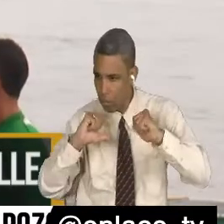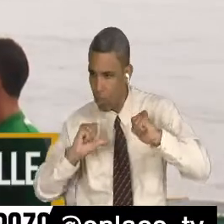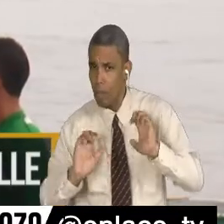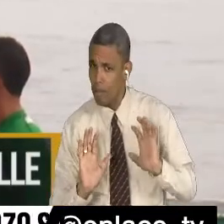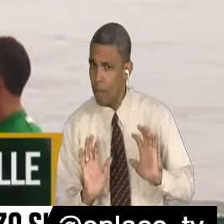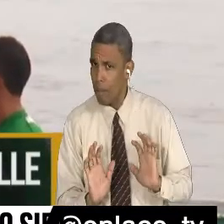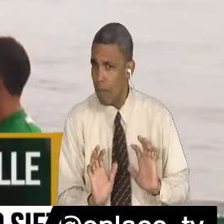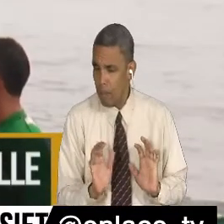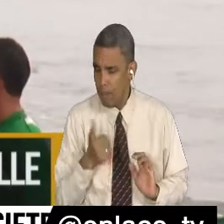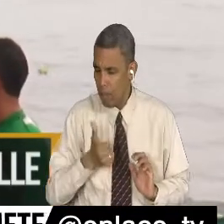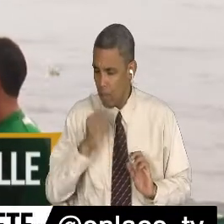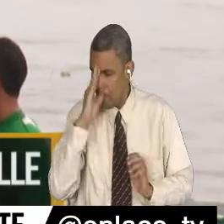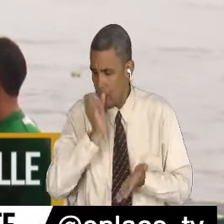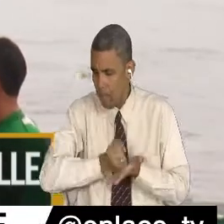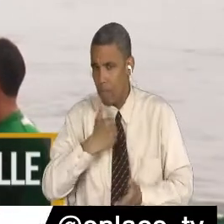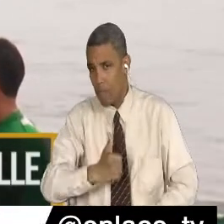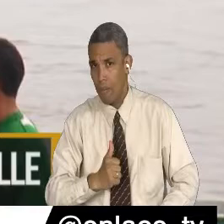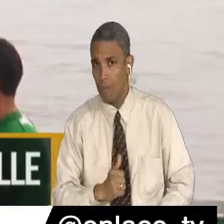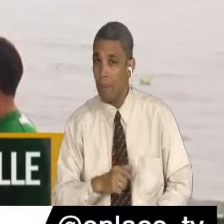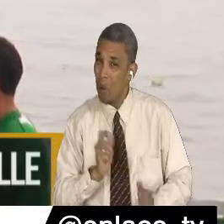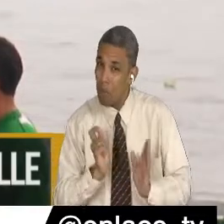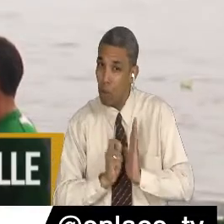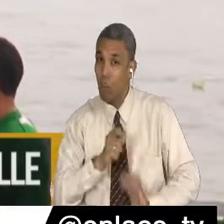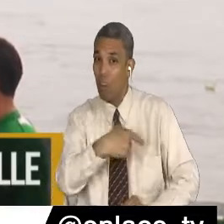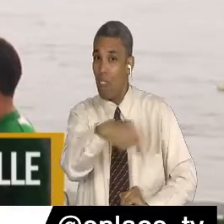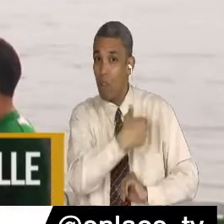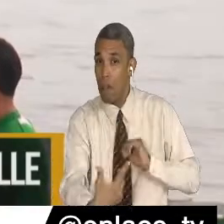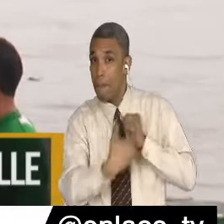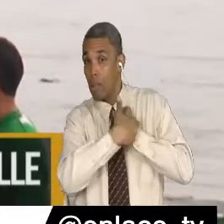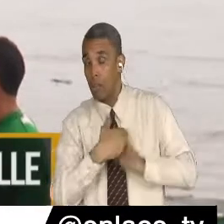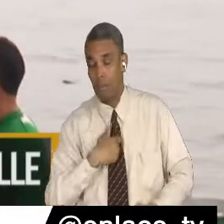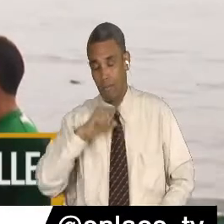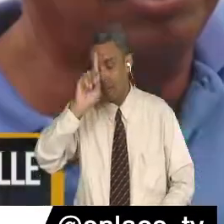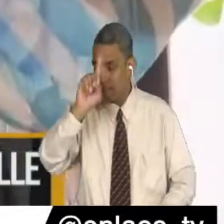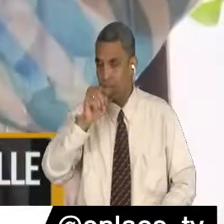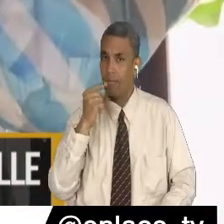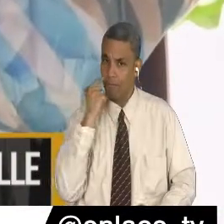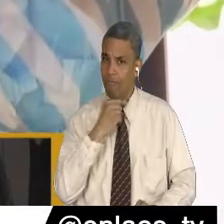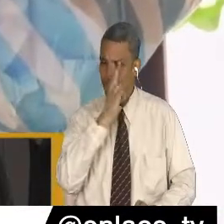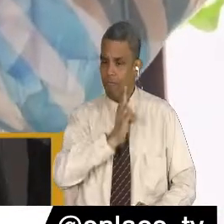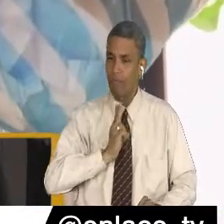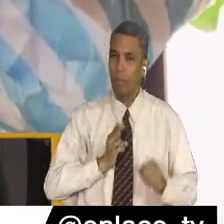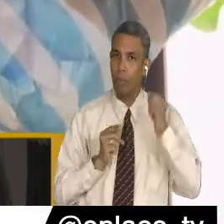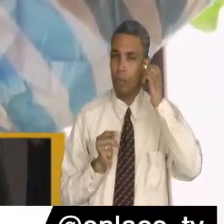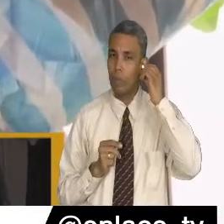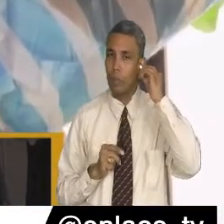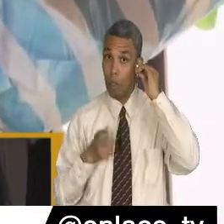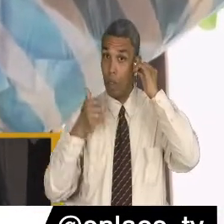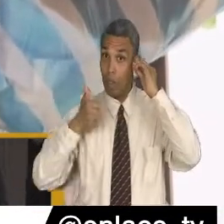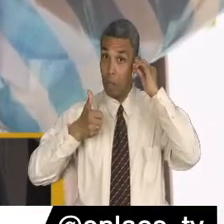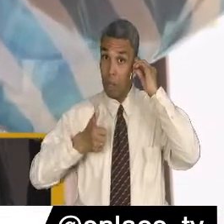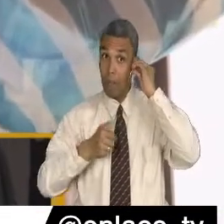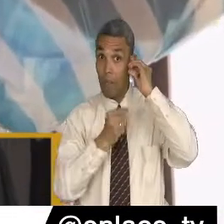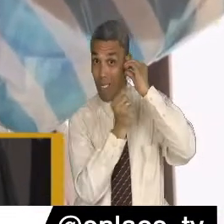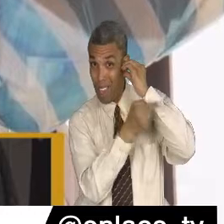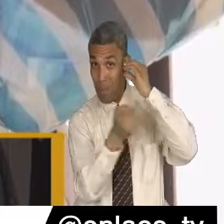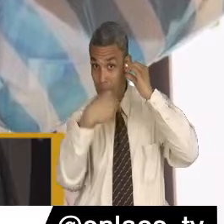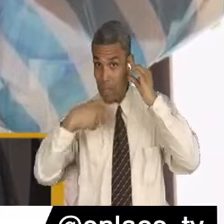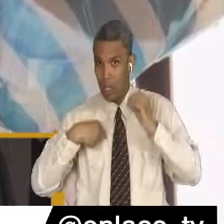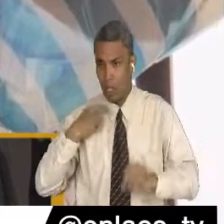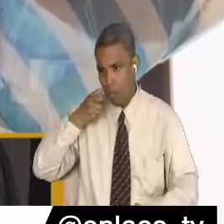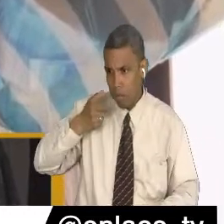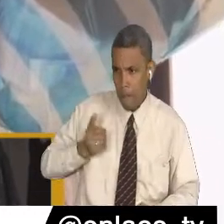por los entes competentes para regular la especie y que esté en buen estado. Significa que es bueno que esté revisando la mercancía, si está